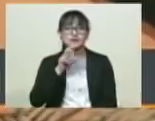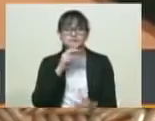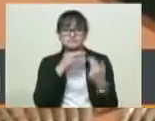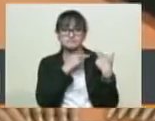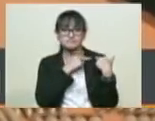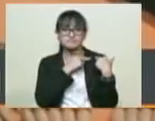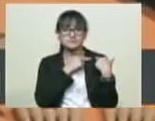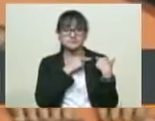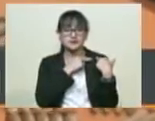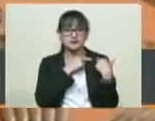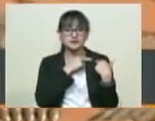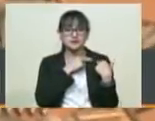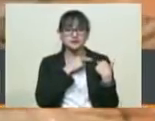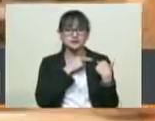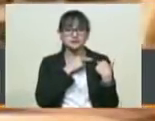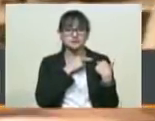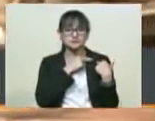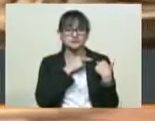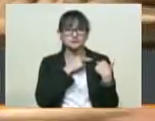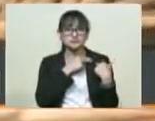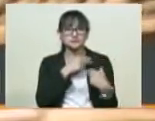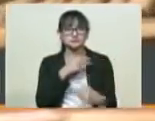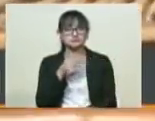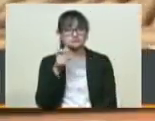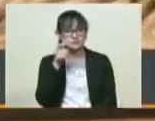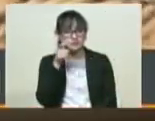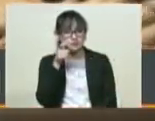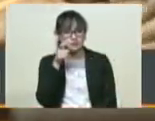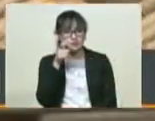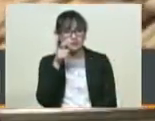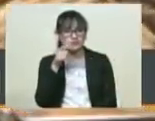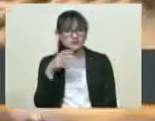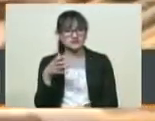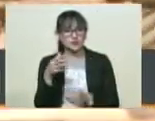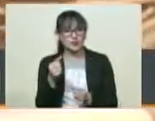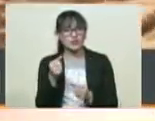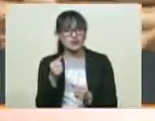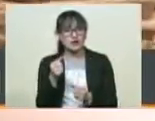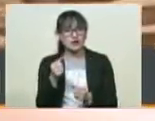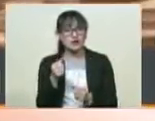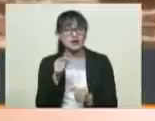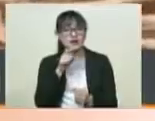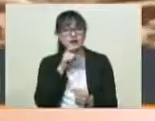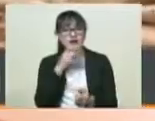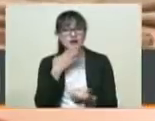de inteligencia, en donde, en nombre del presidente de la República,